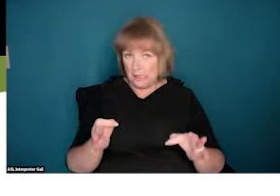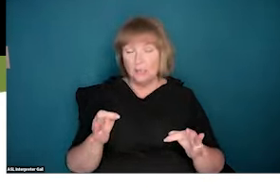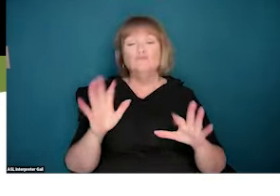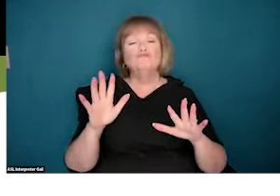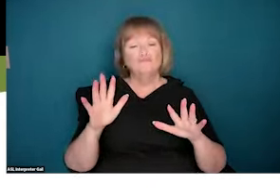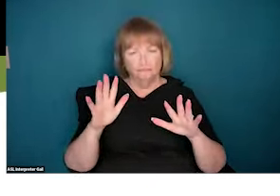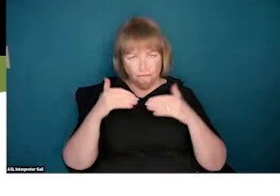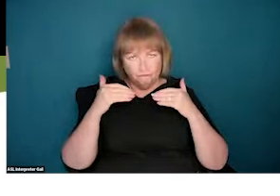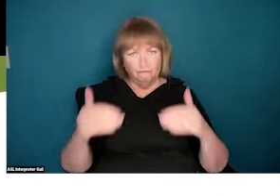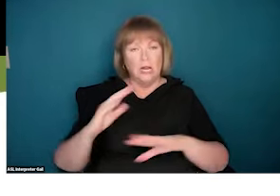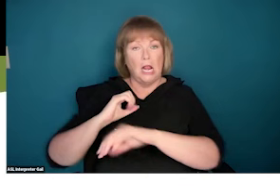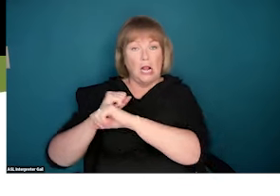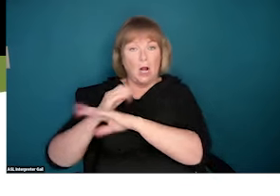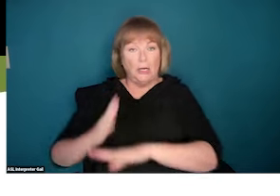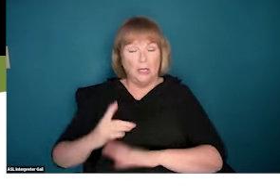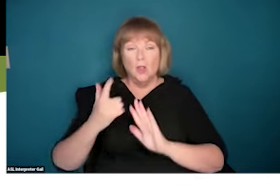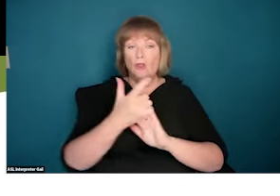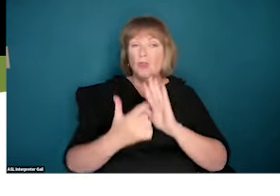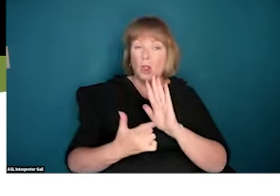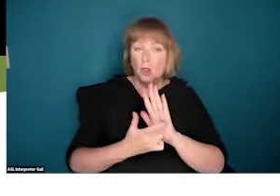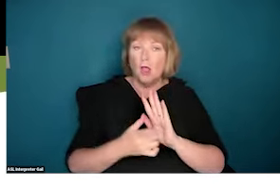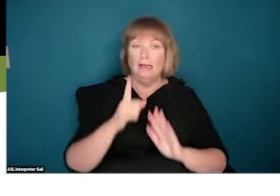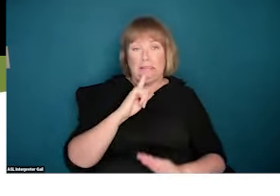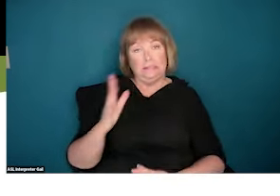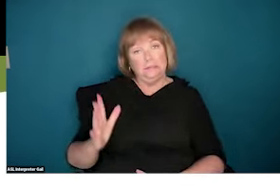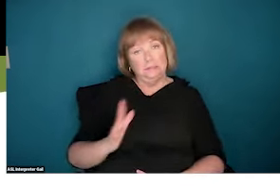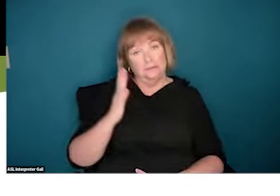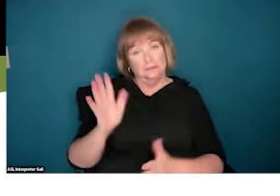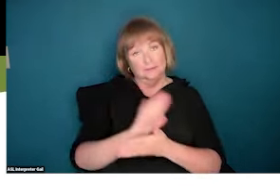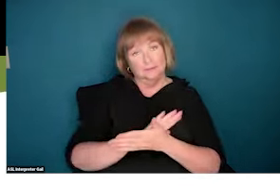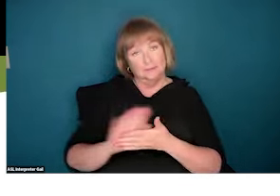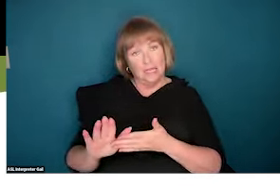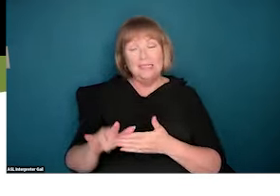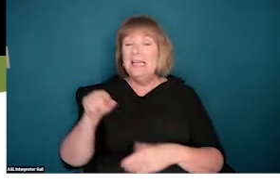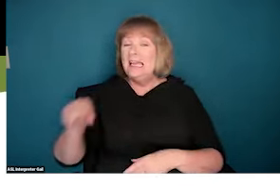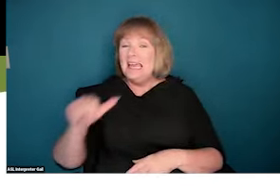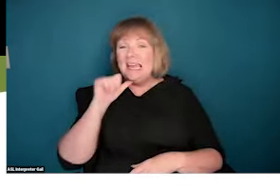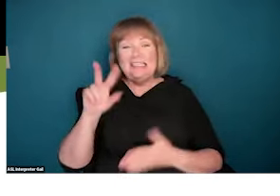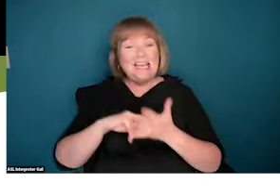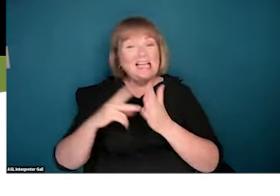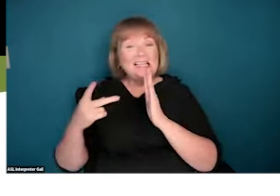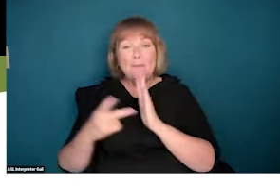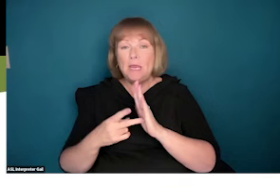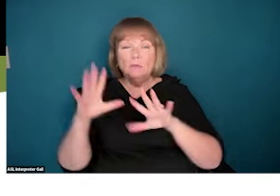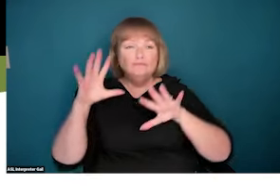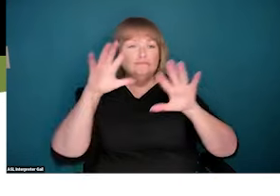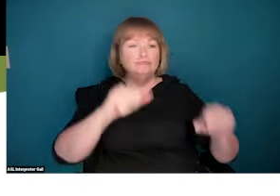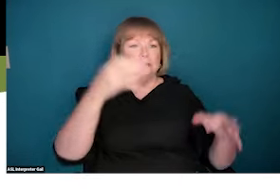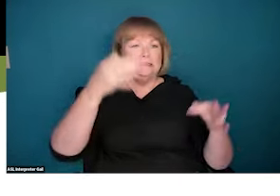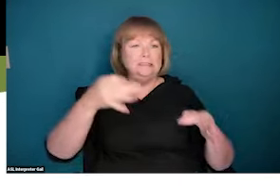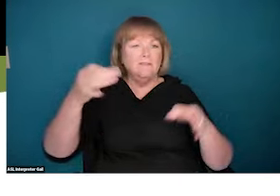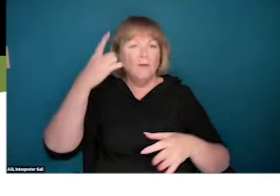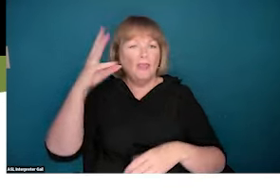repetir este pedacito del estatuto. Aún si usted tiene o le garantizan una custodia